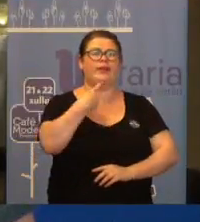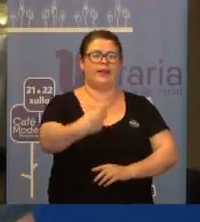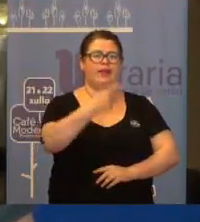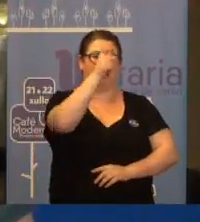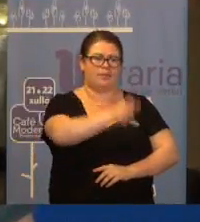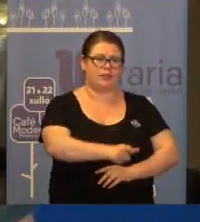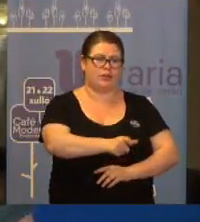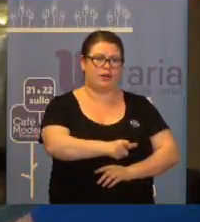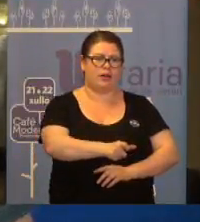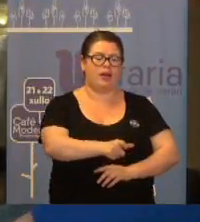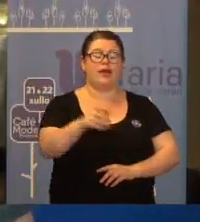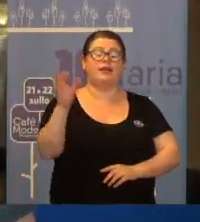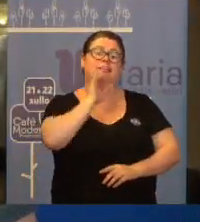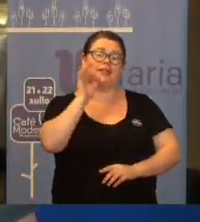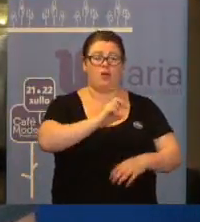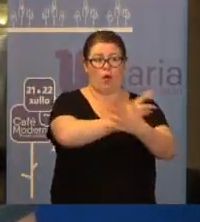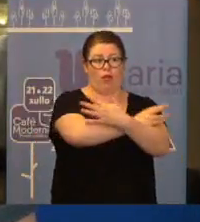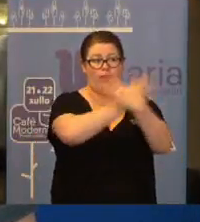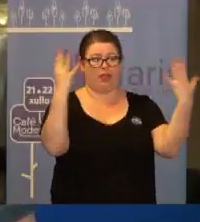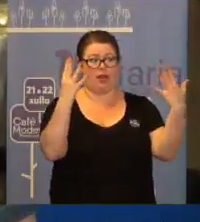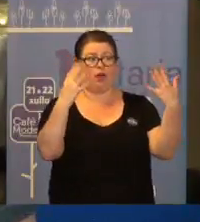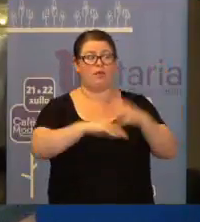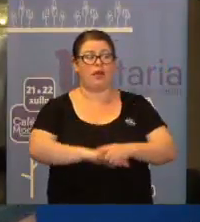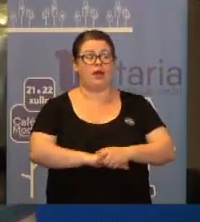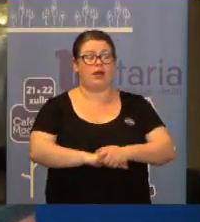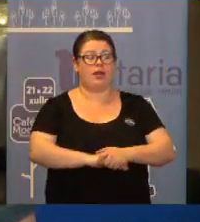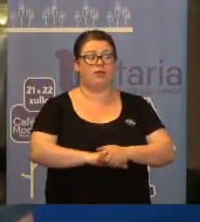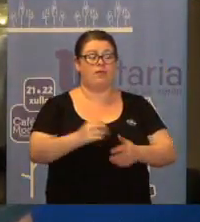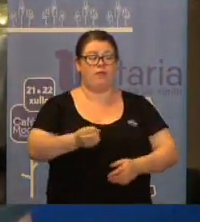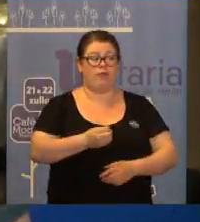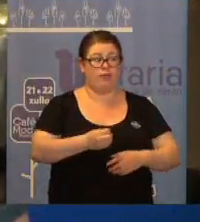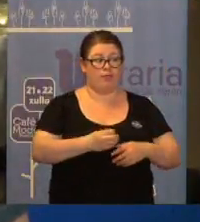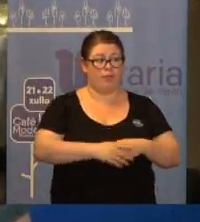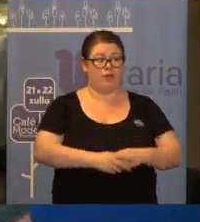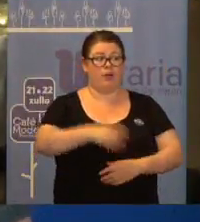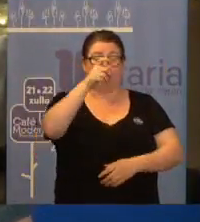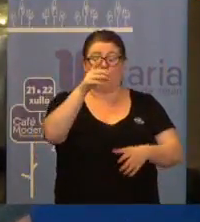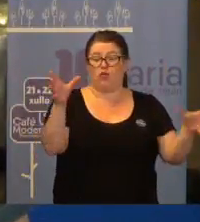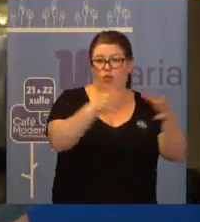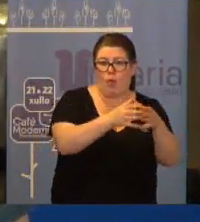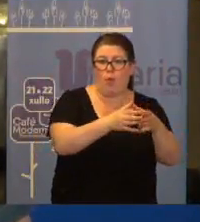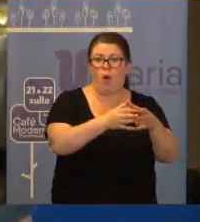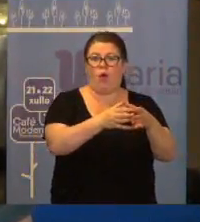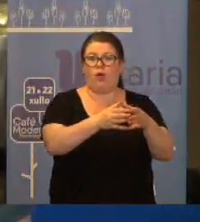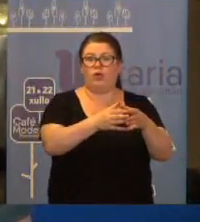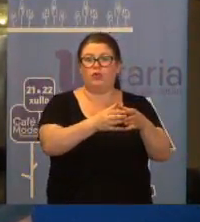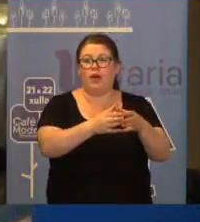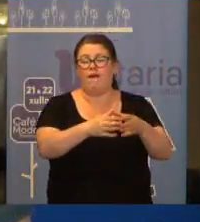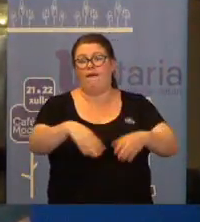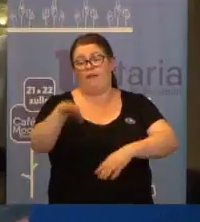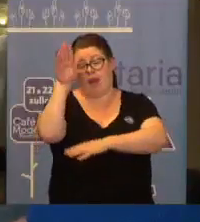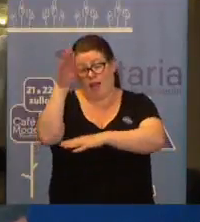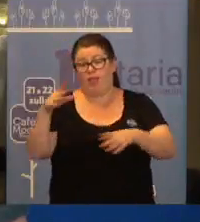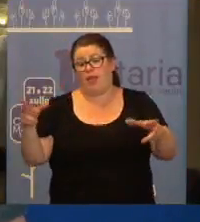que empezou a mediados do século XIX, que foi o movimento obreiro, os partidos marxistas, anarquistas,